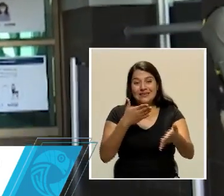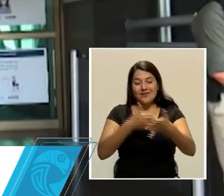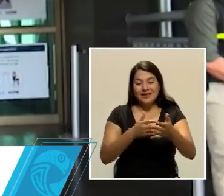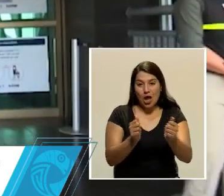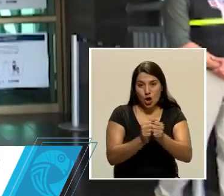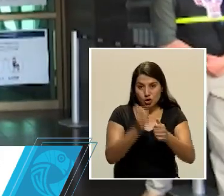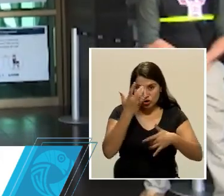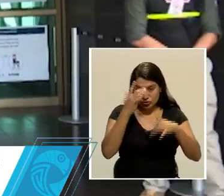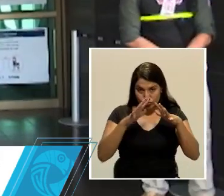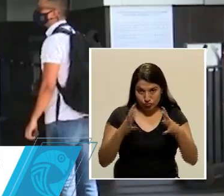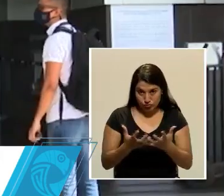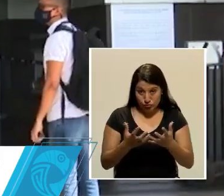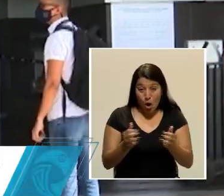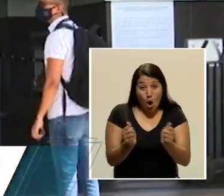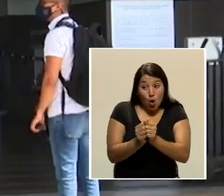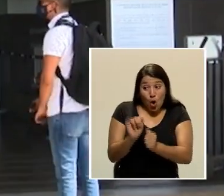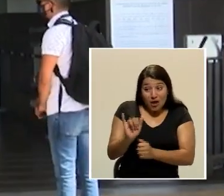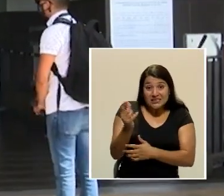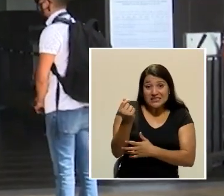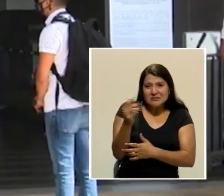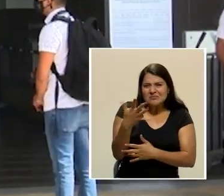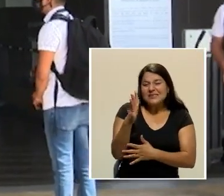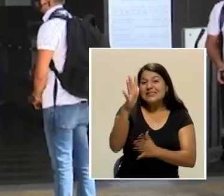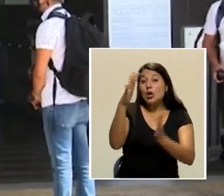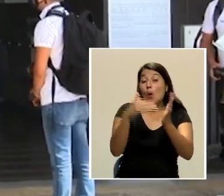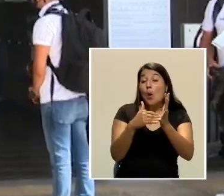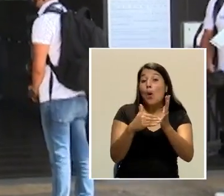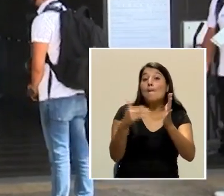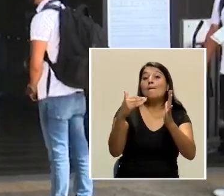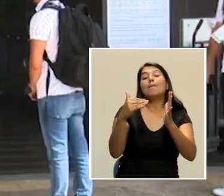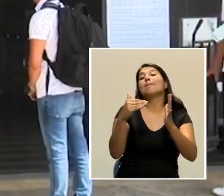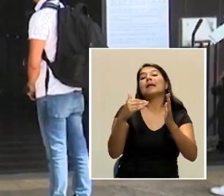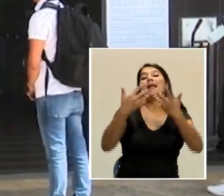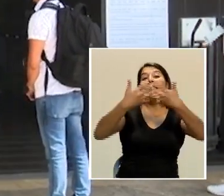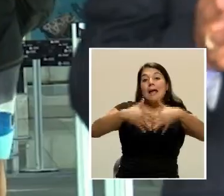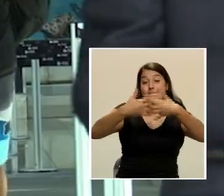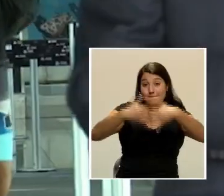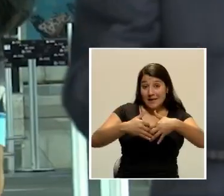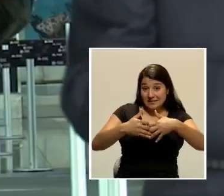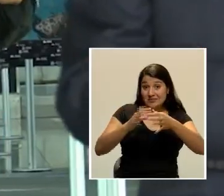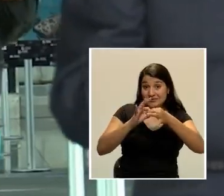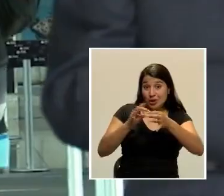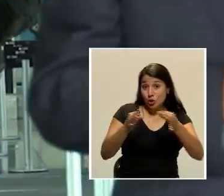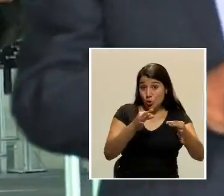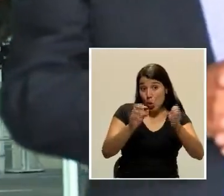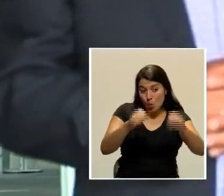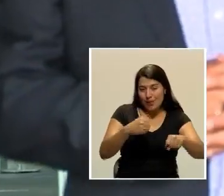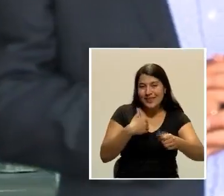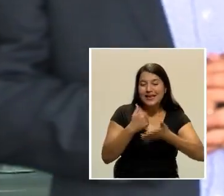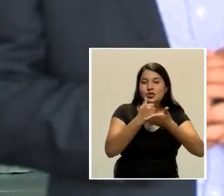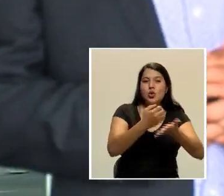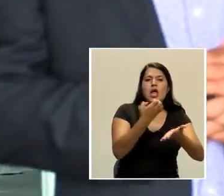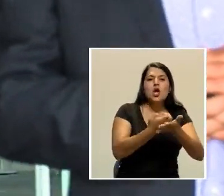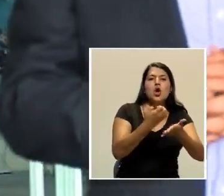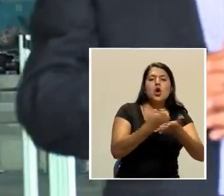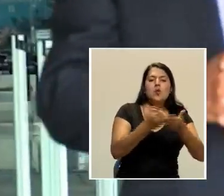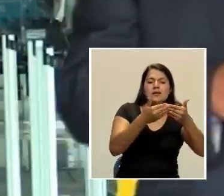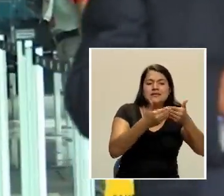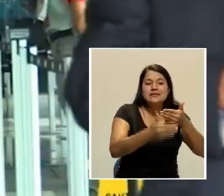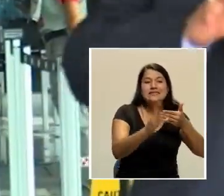Un total de 15 millones de dólares, es decir, unos 8.500 millones de colones, podrían ser destinados a micro, pequeñas y